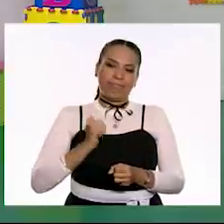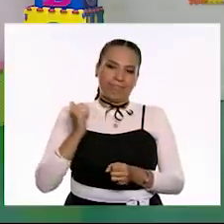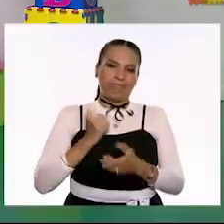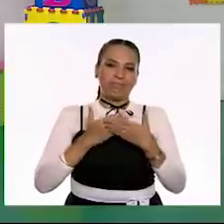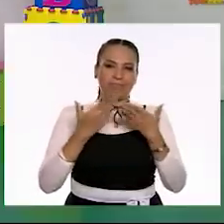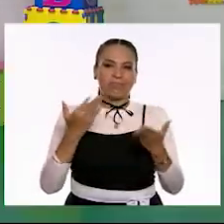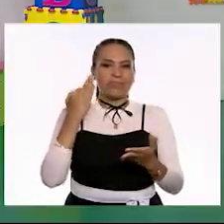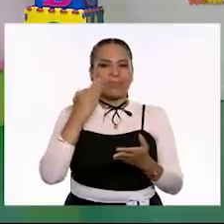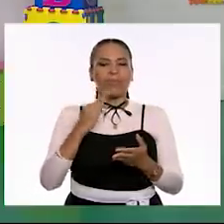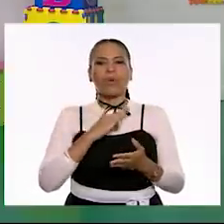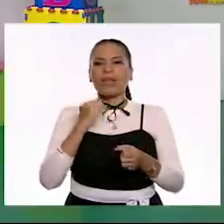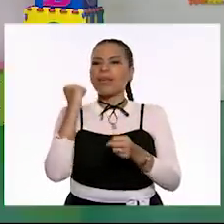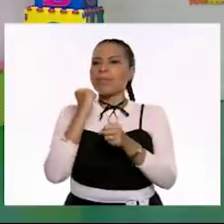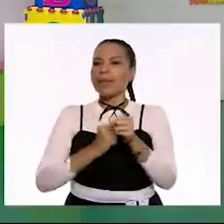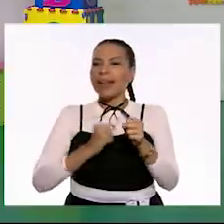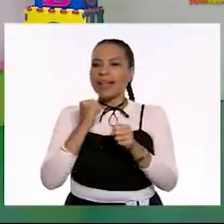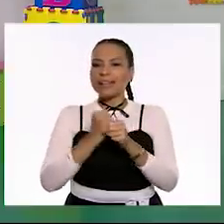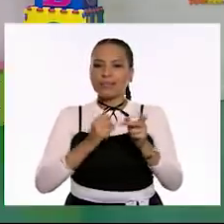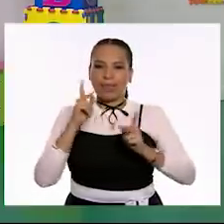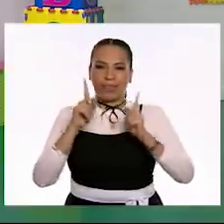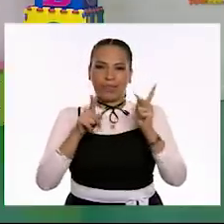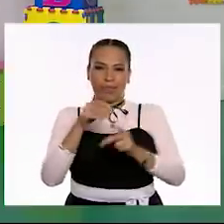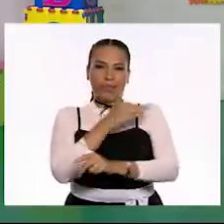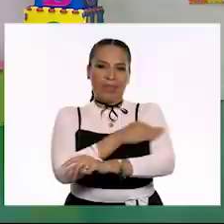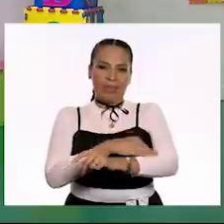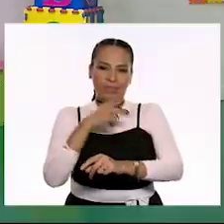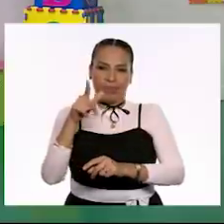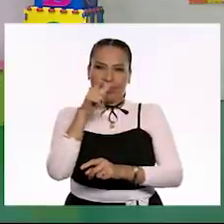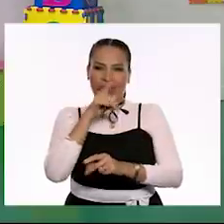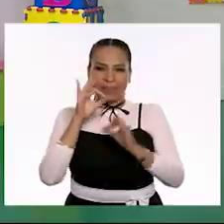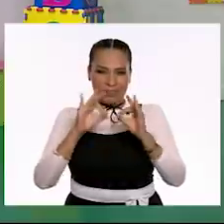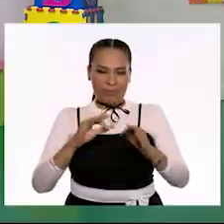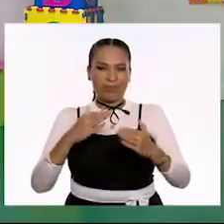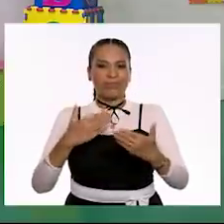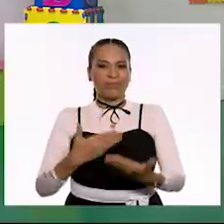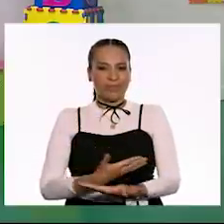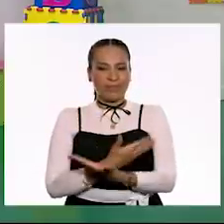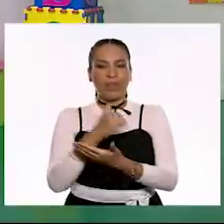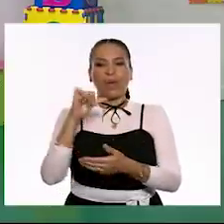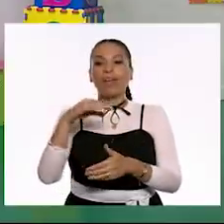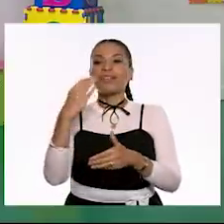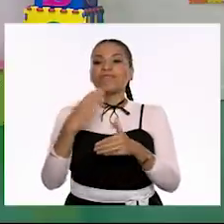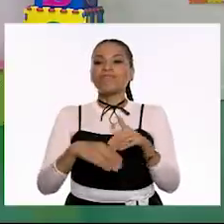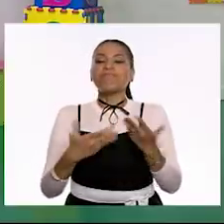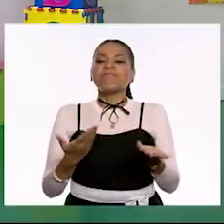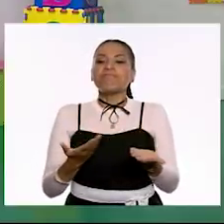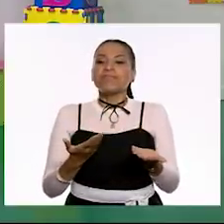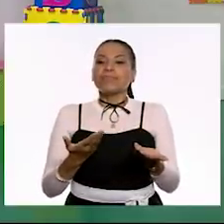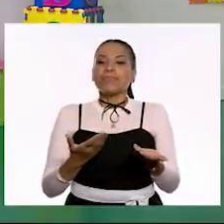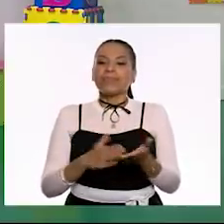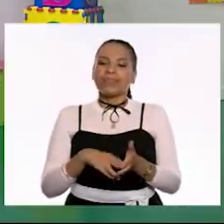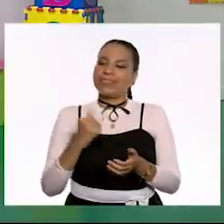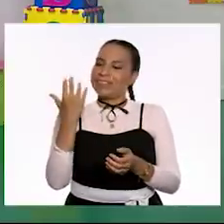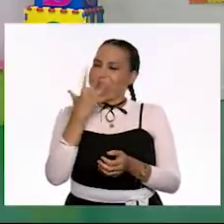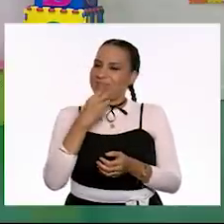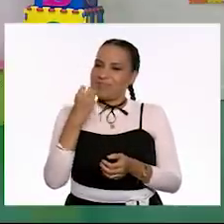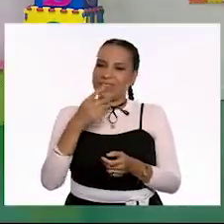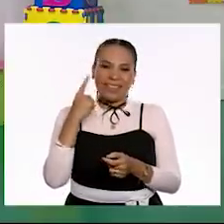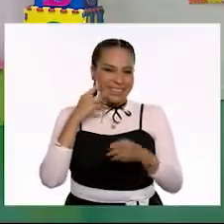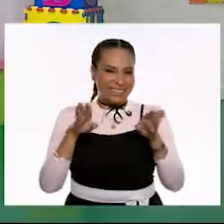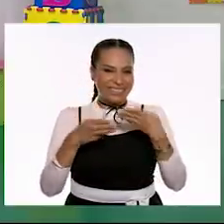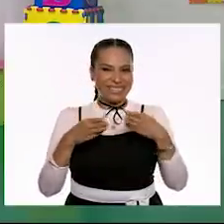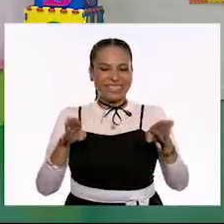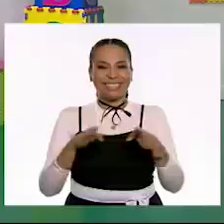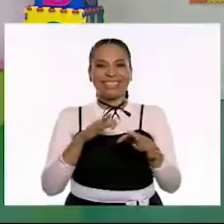también este momento para practicarla y platica con tu familia en tu lengua materna. Por hoy hemos terminado con El Encanto de la